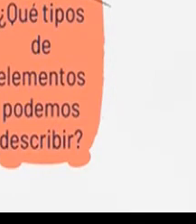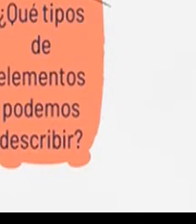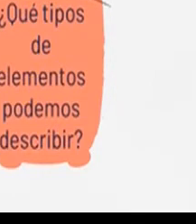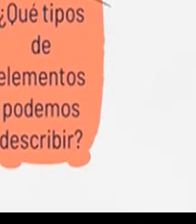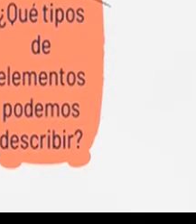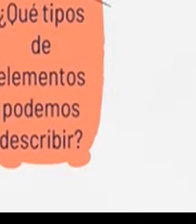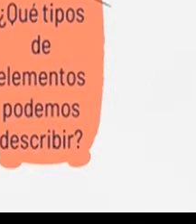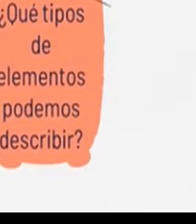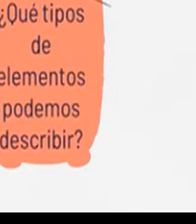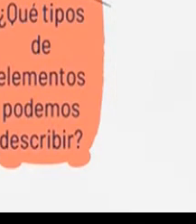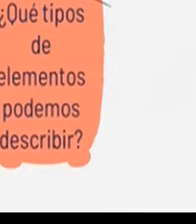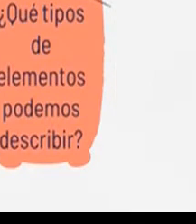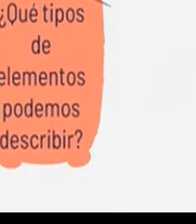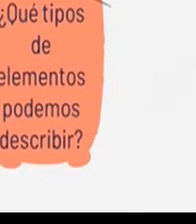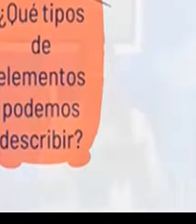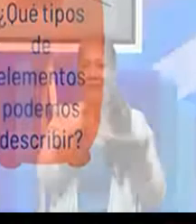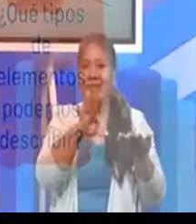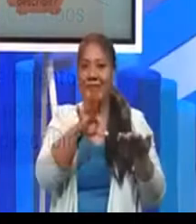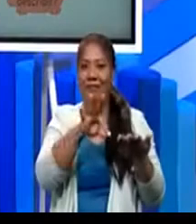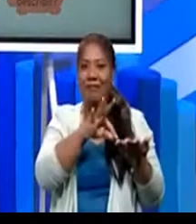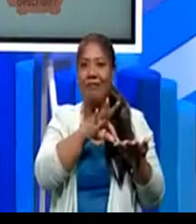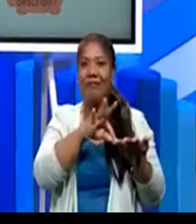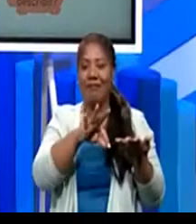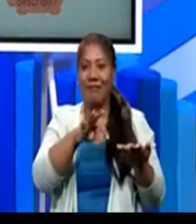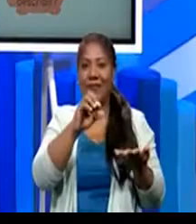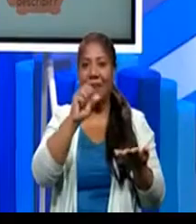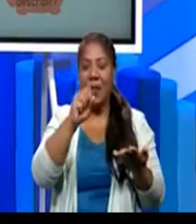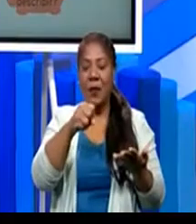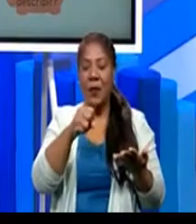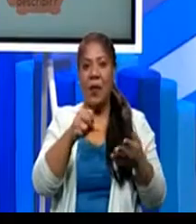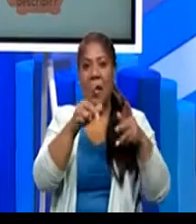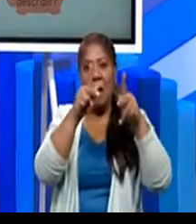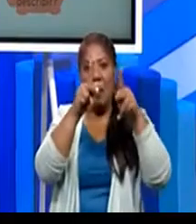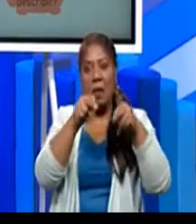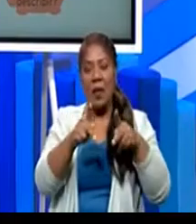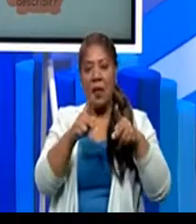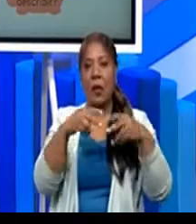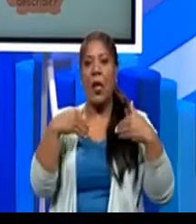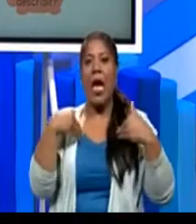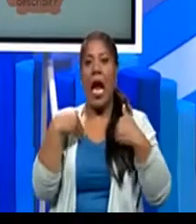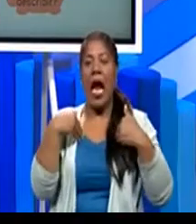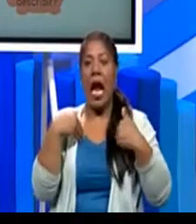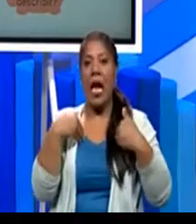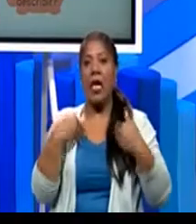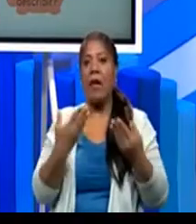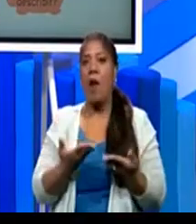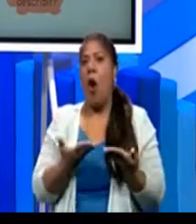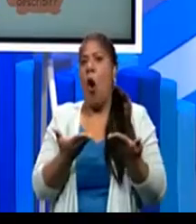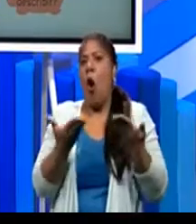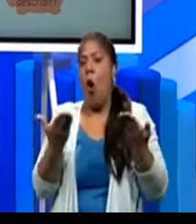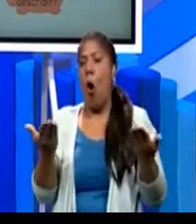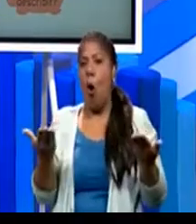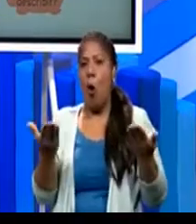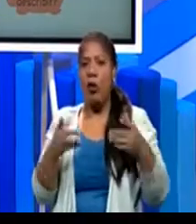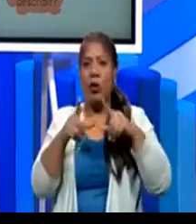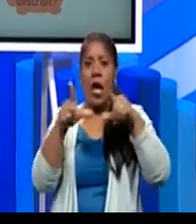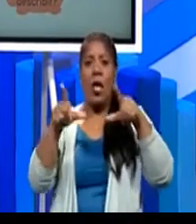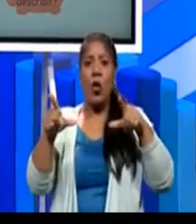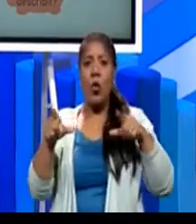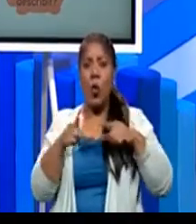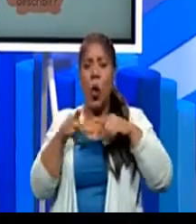cosas que podemos describir: personas, animales, objetos,